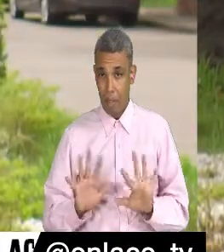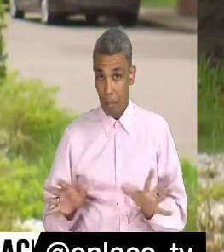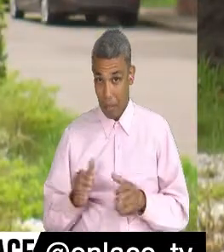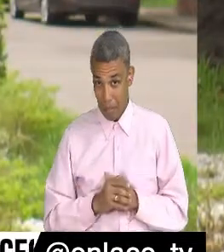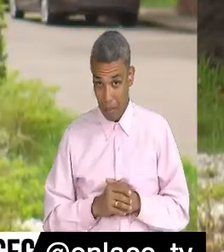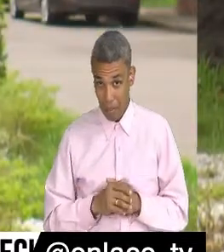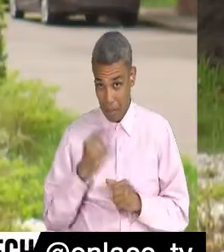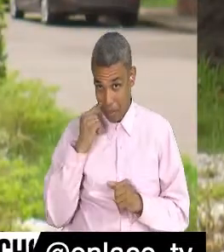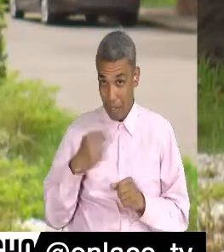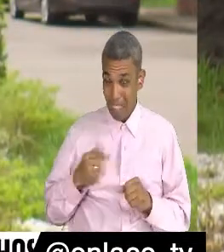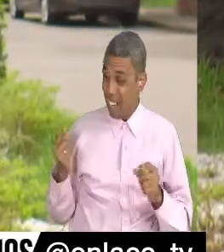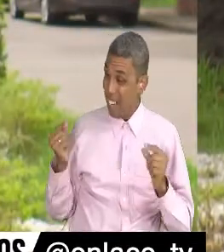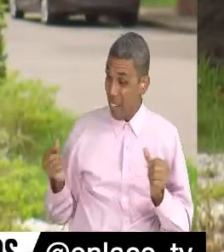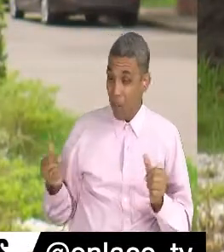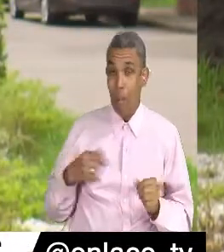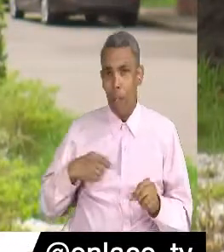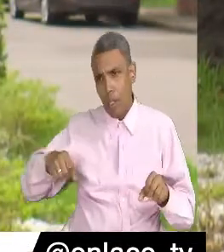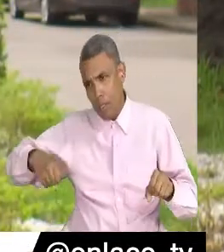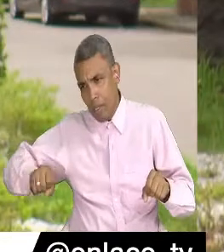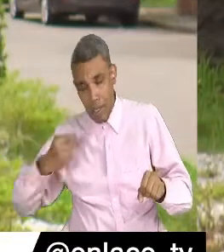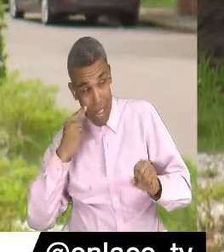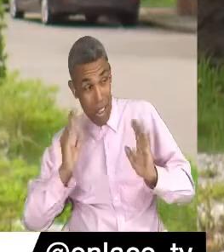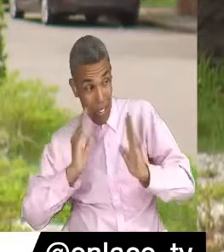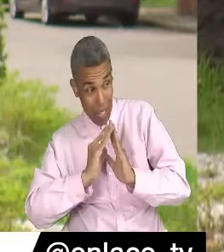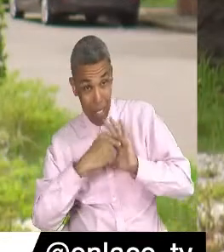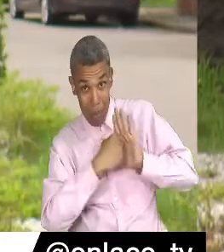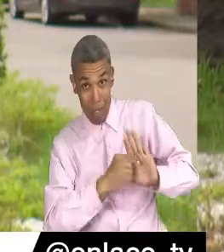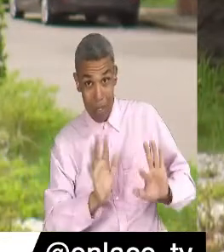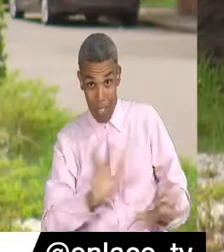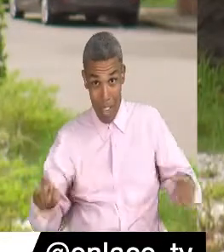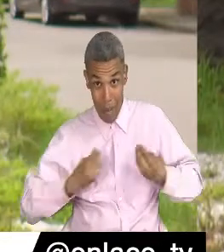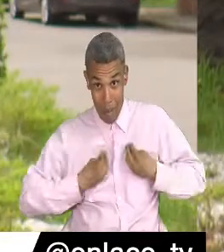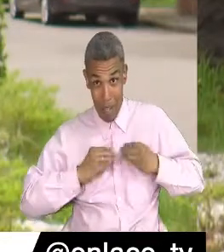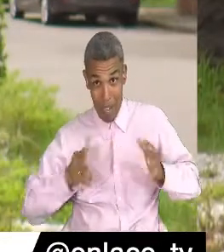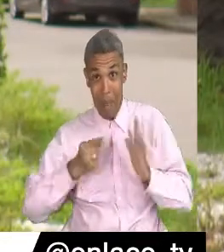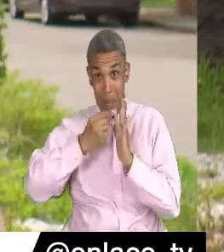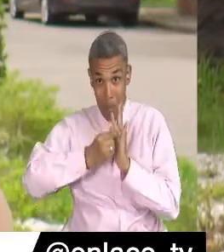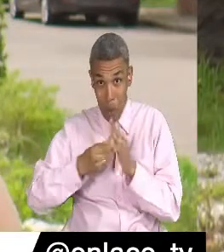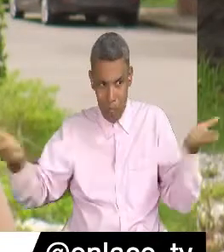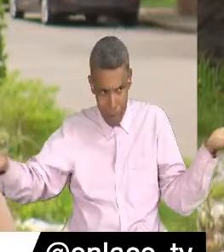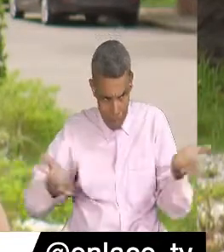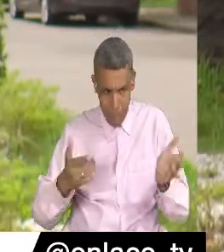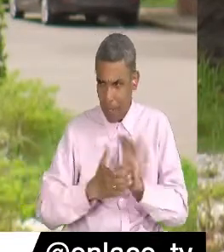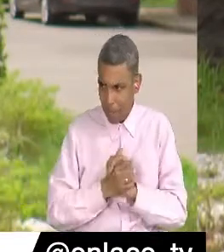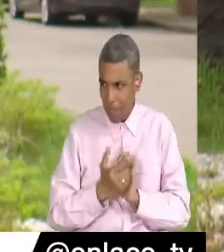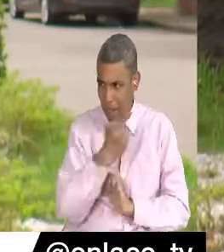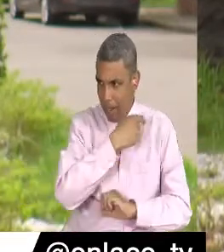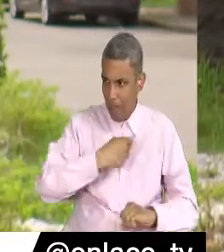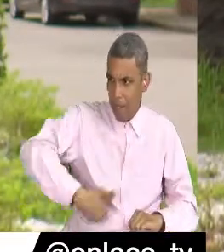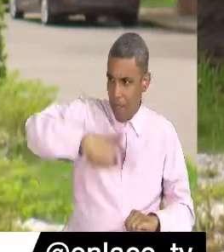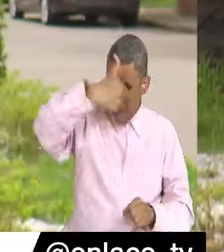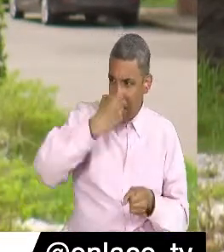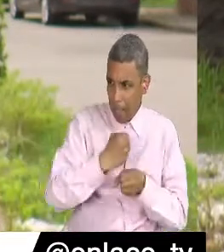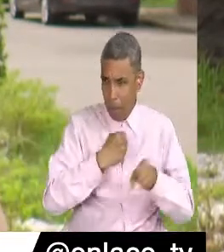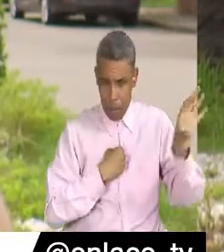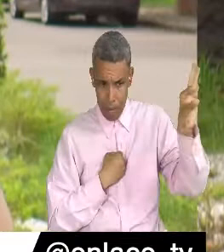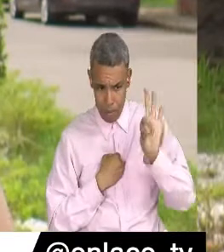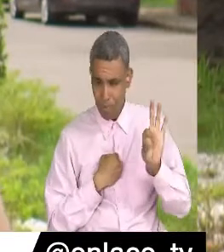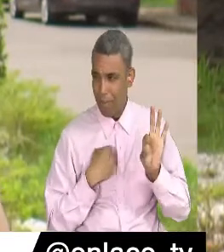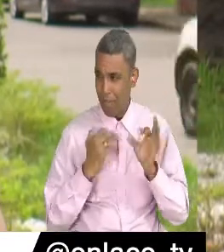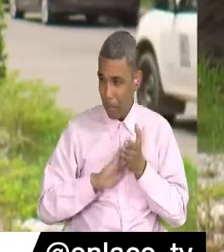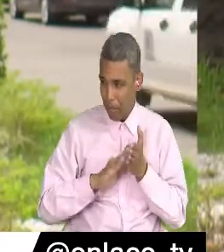eso rápido porque ya me va a coger el tiempo de la hora de los almuerzos. Entonces a mí se me hizo muy fácil entregarle las llaves